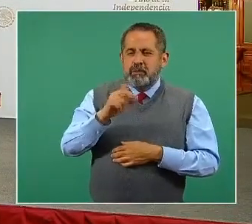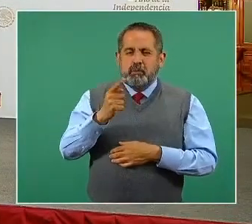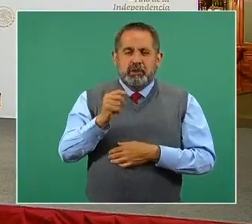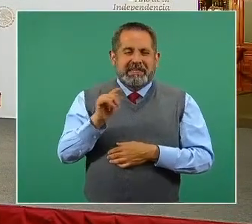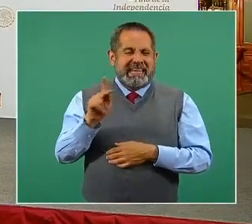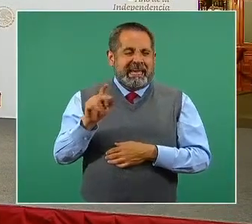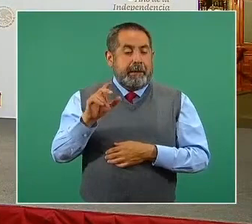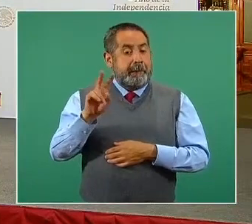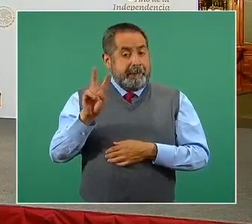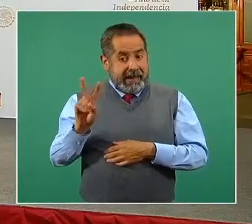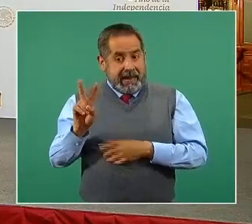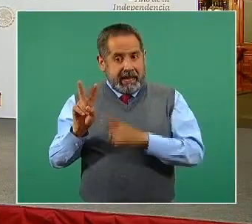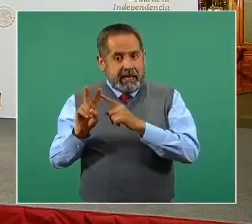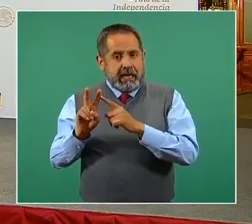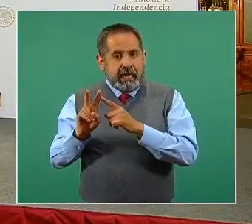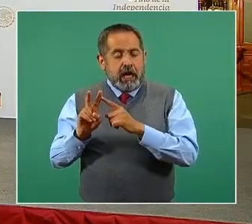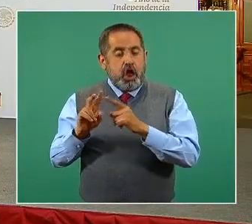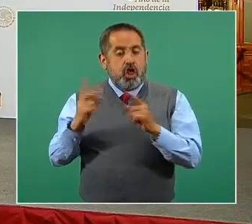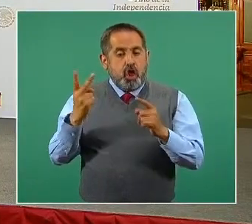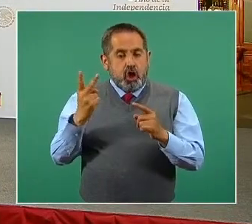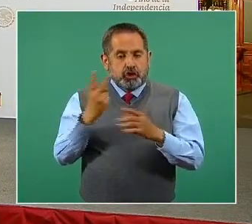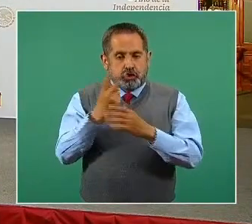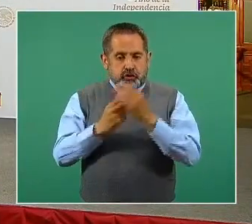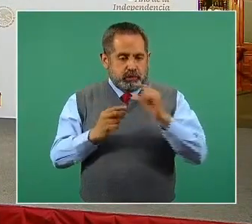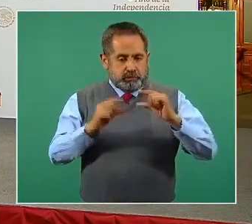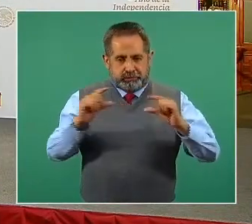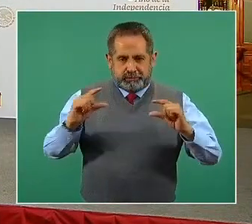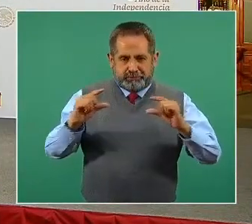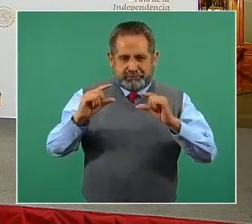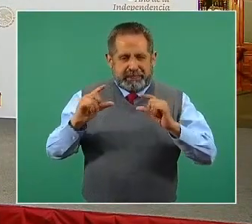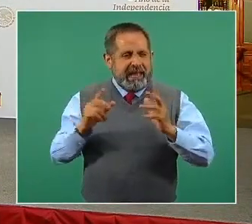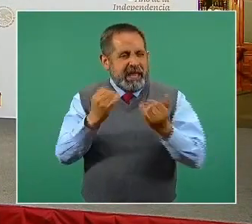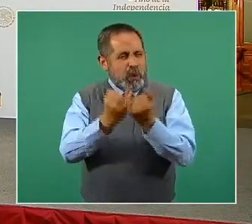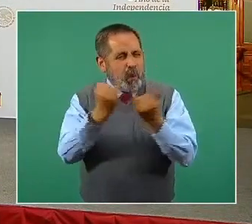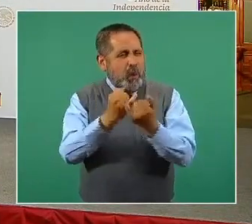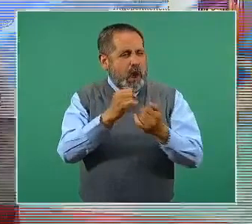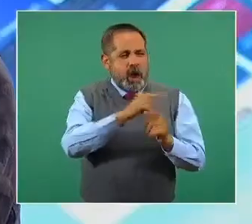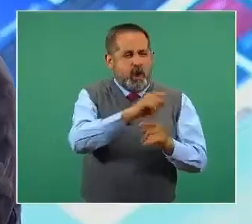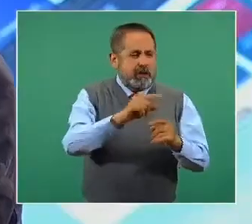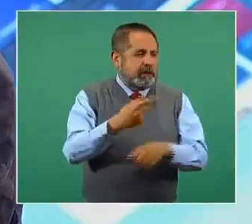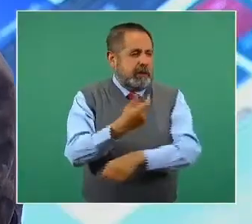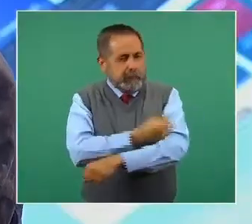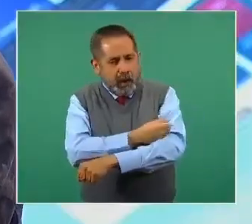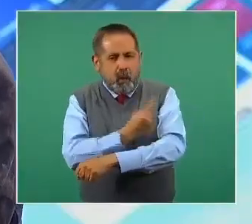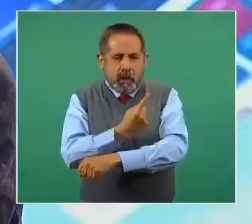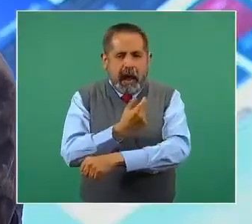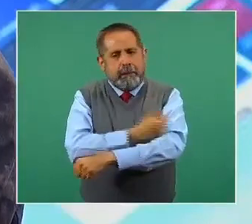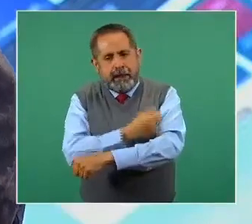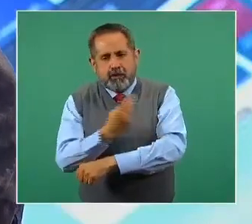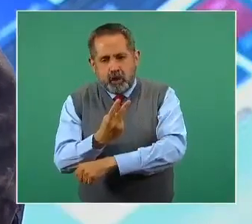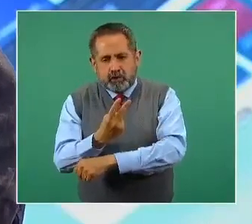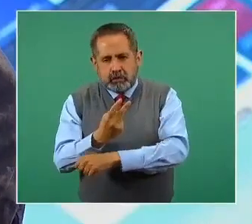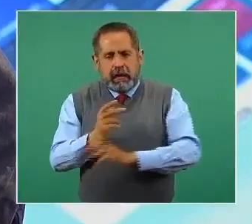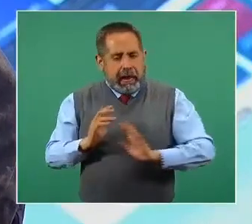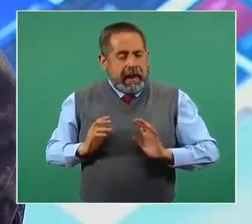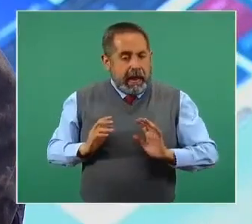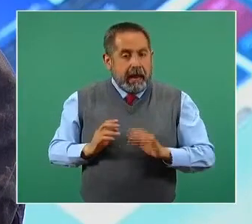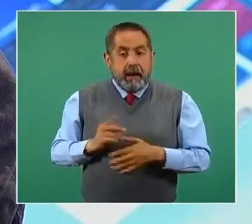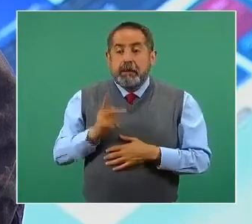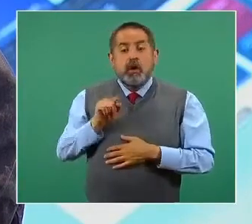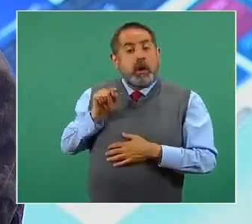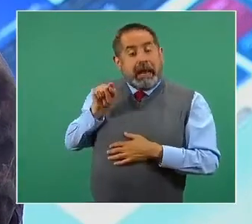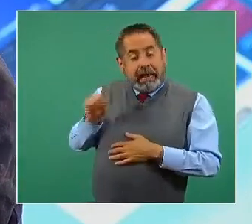una vacuna que se compone de 2 dosis, igual que varias otras, con la particularidad de que la primera